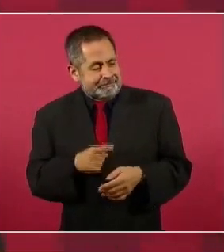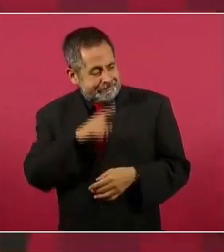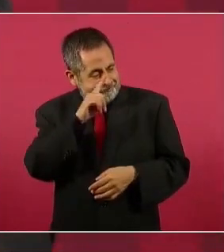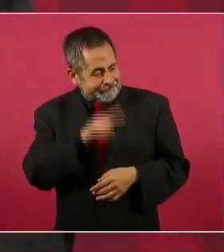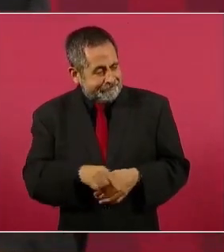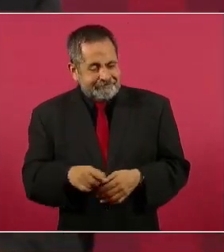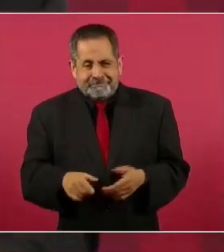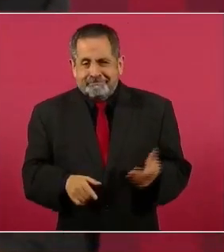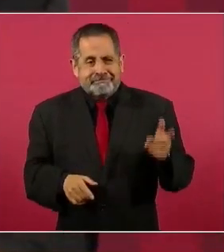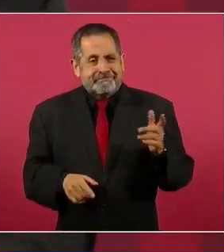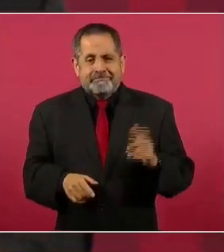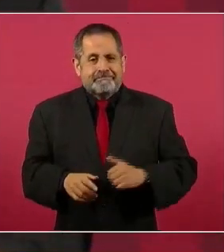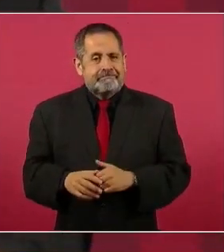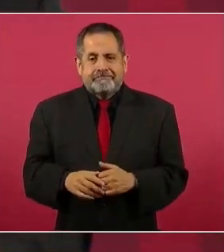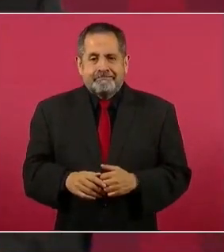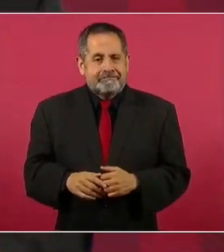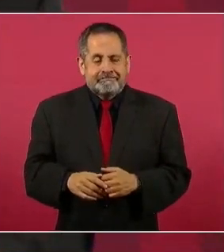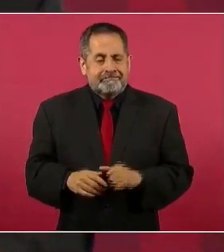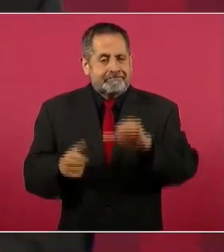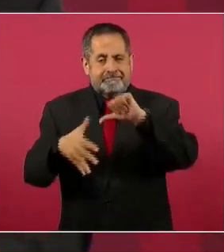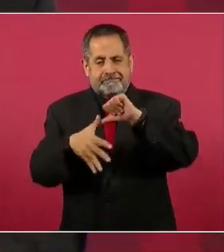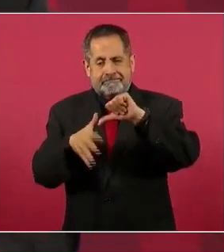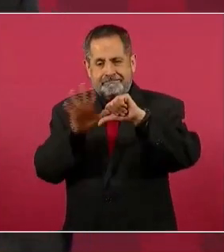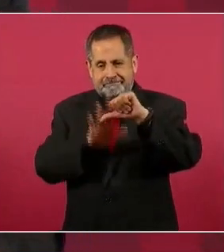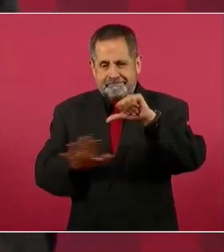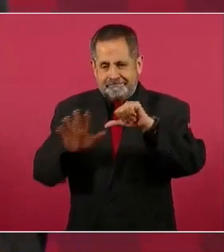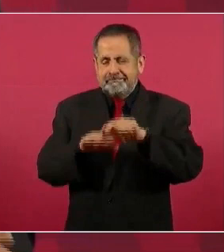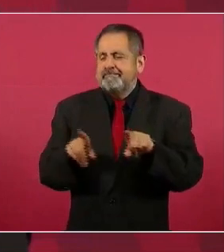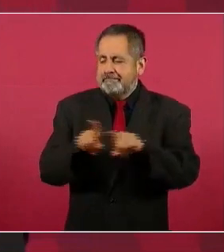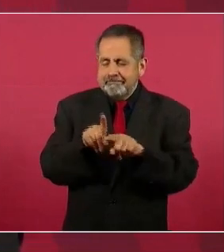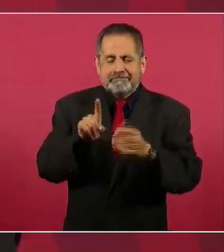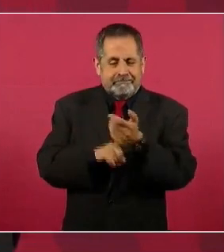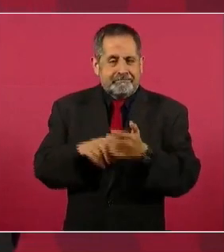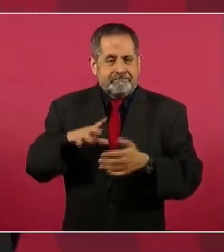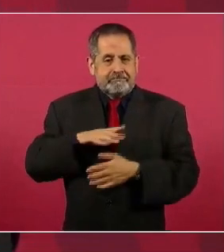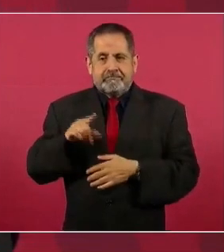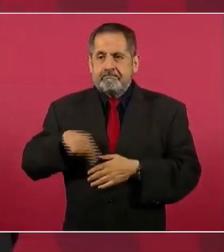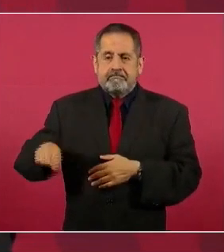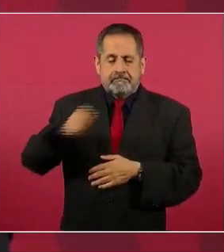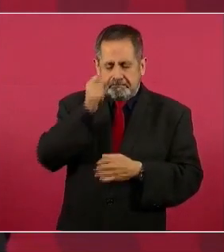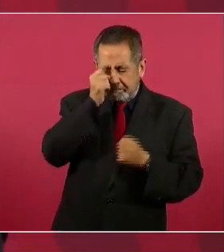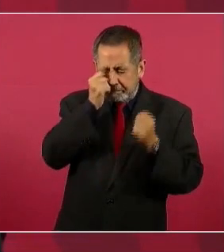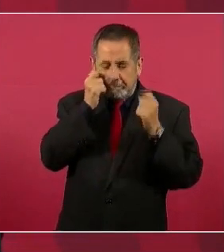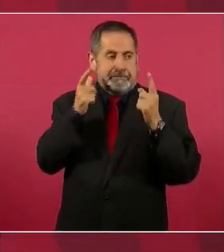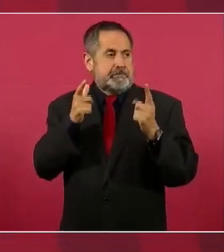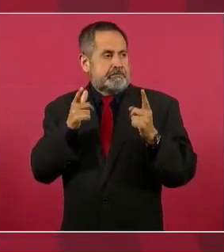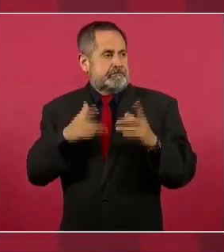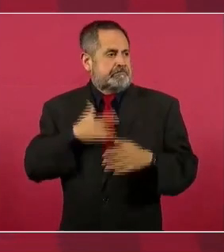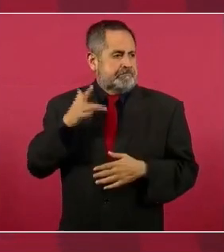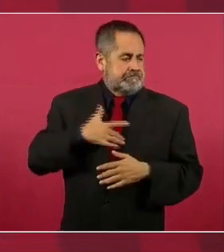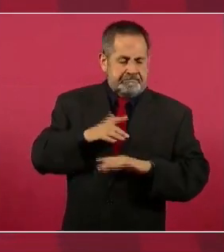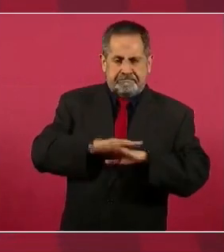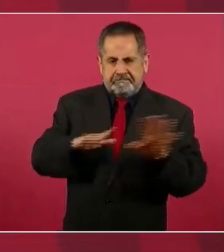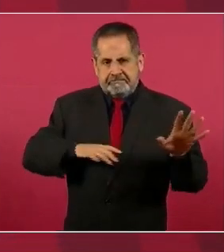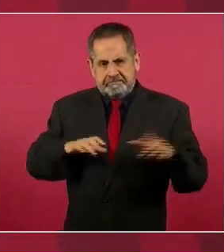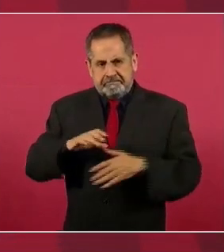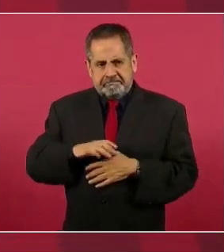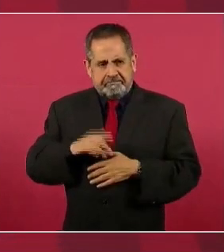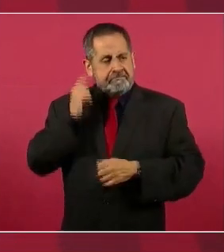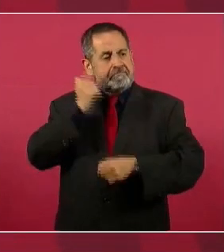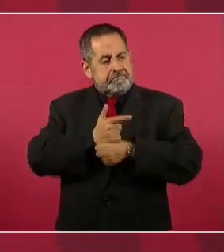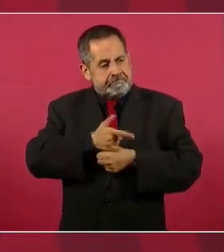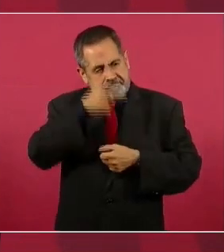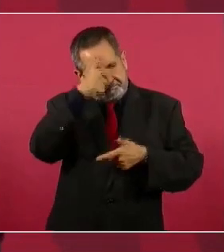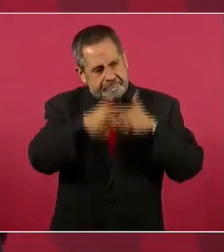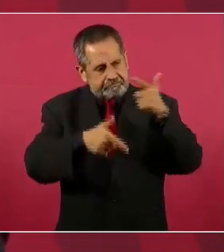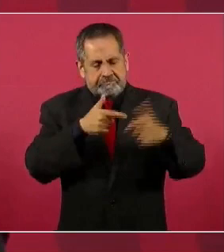Entonces, en América hay ahora un despertar de conciencias en toda